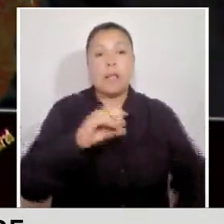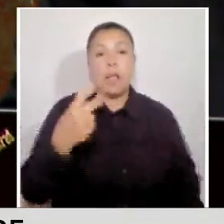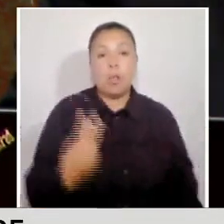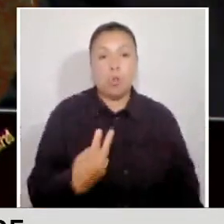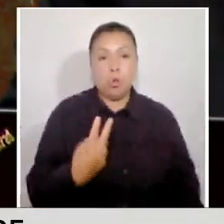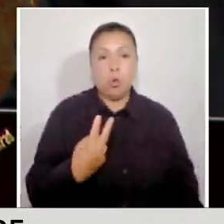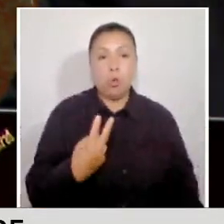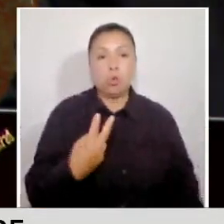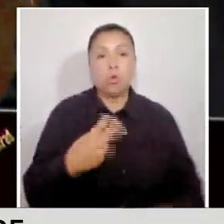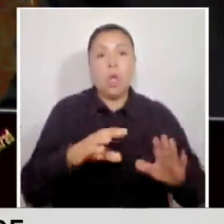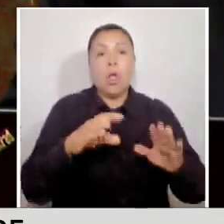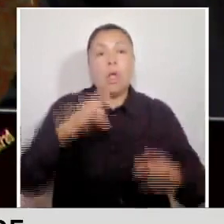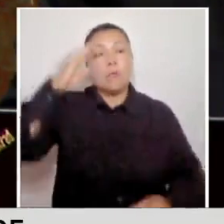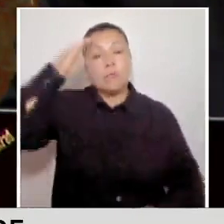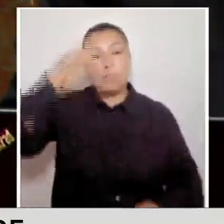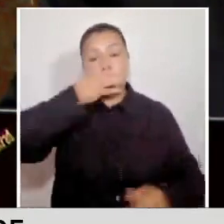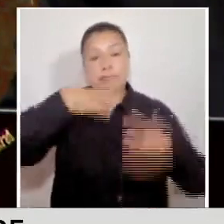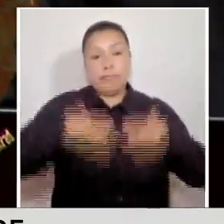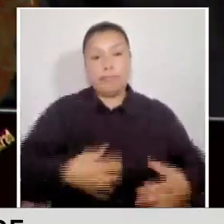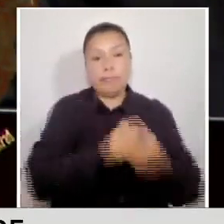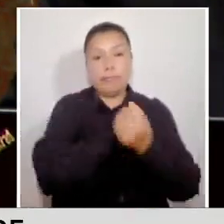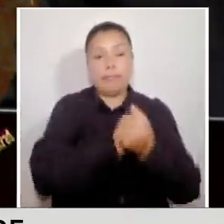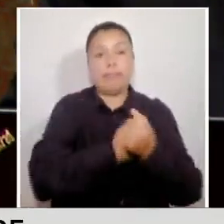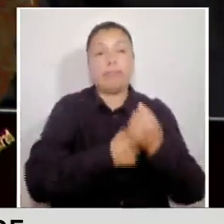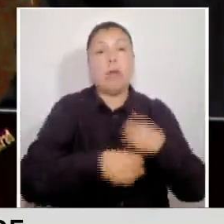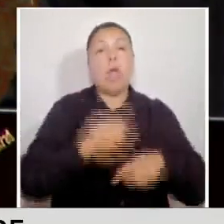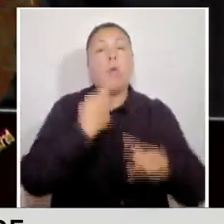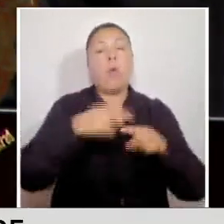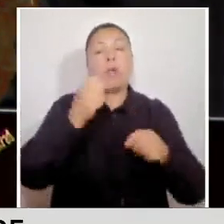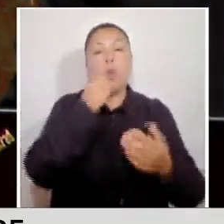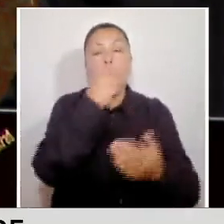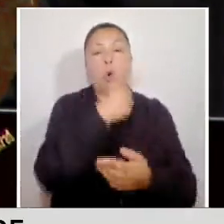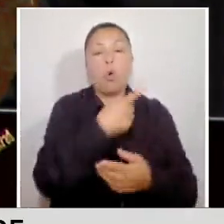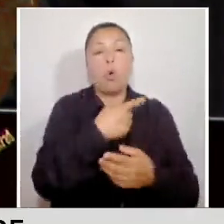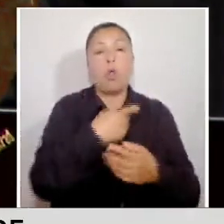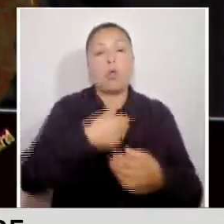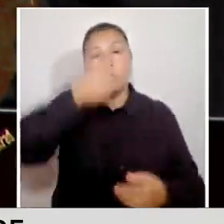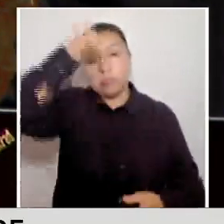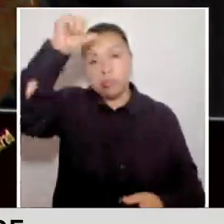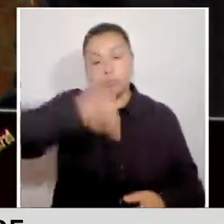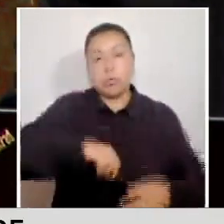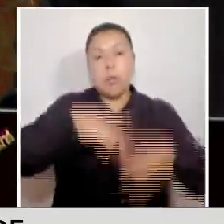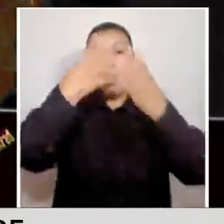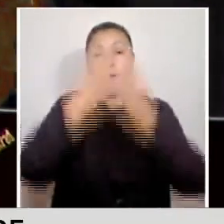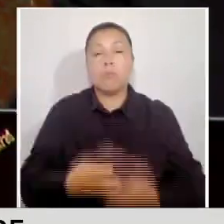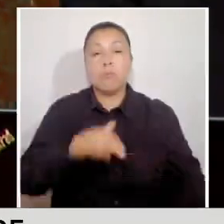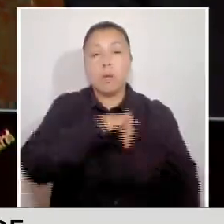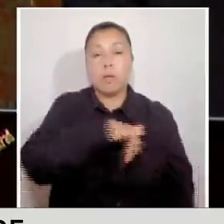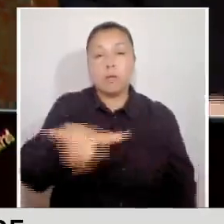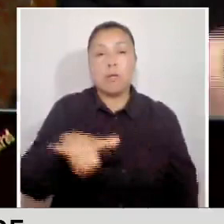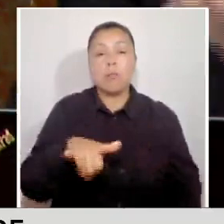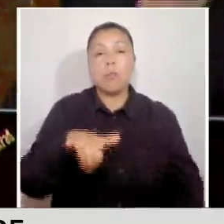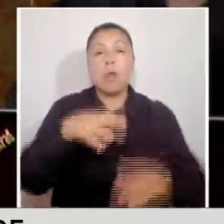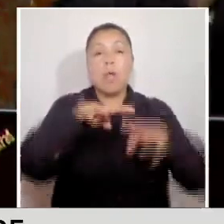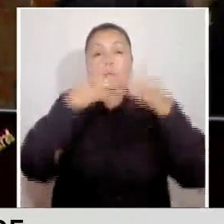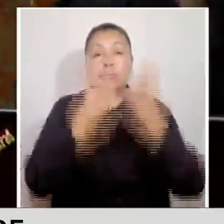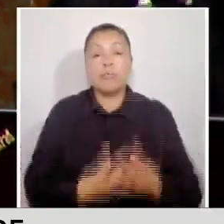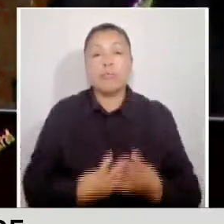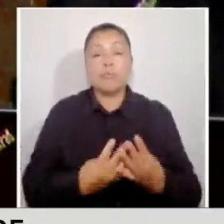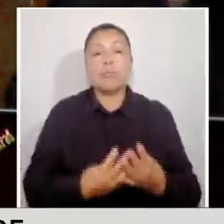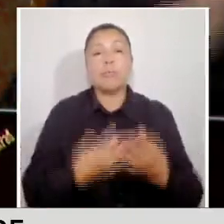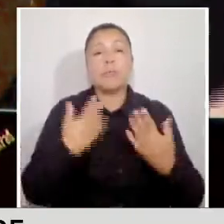de gendarmería de chile y cualquier delito sancionado con presidio o reclusión perpetua presidio Perpetuo calificado